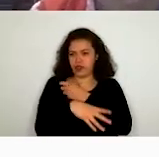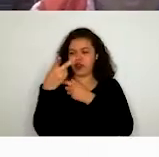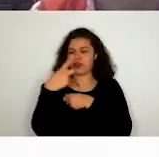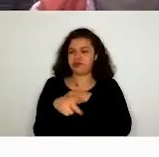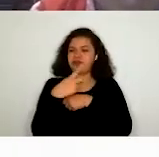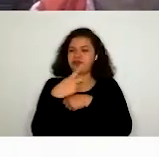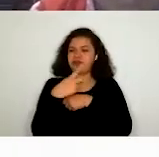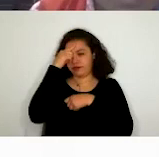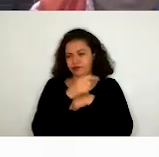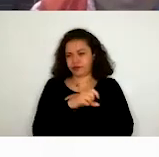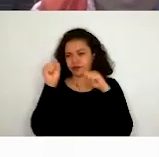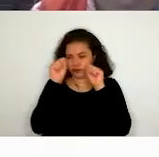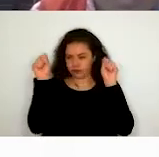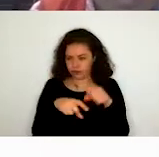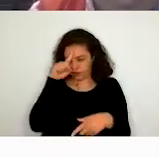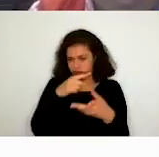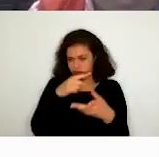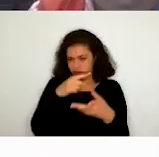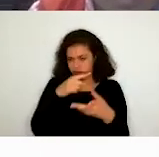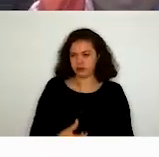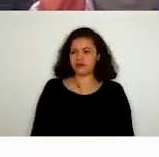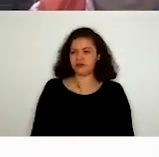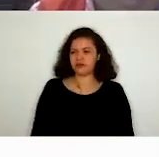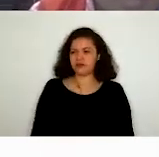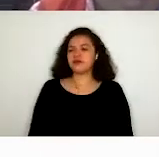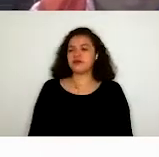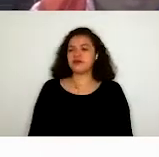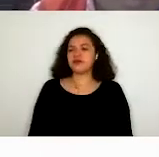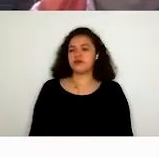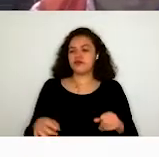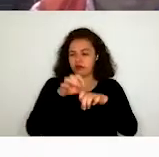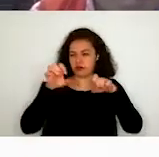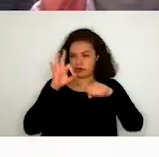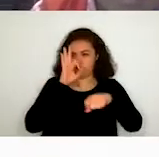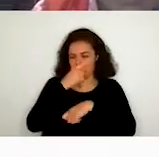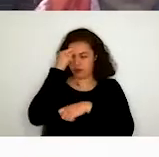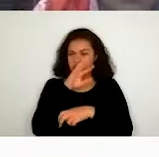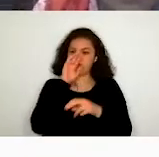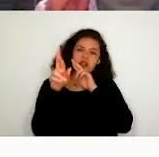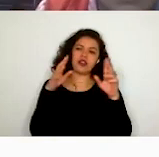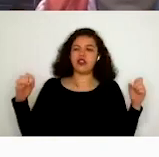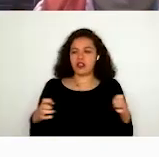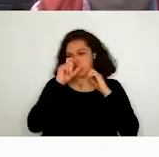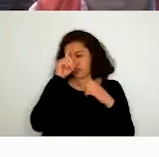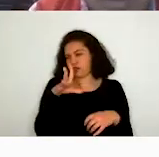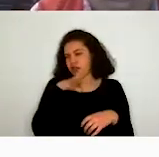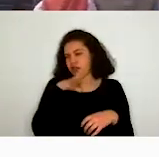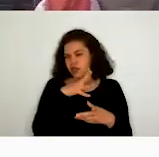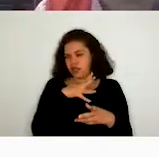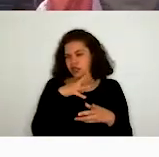de los equipos y sistemas contra incendio, los equipos de protección personal para la respuesta de emergencias, así como los señalamientos de